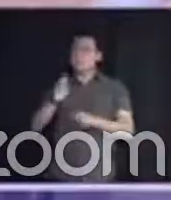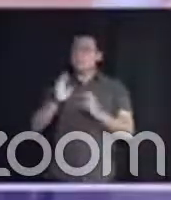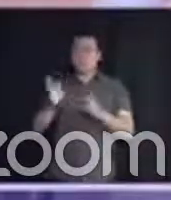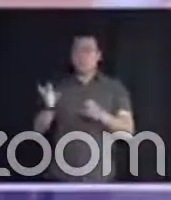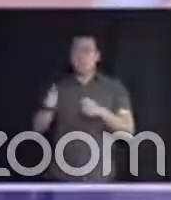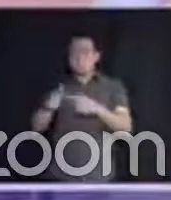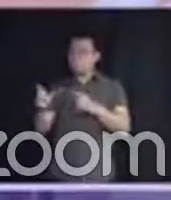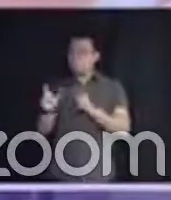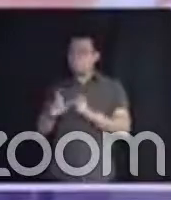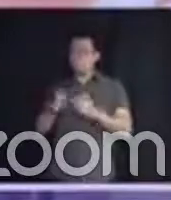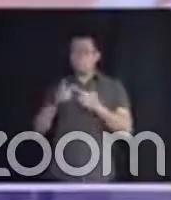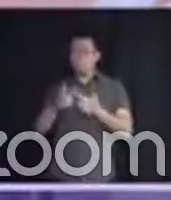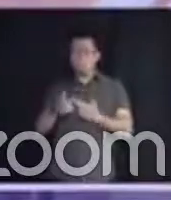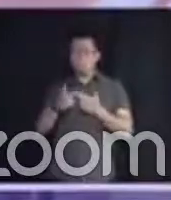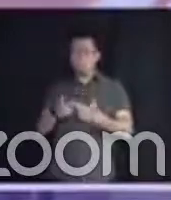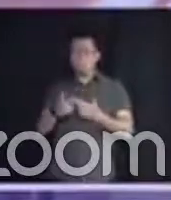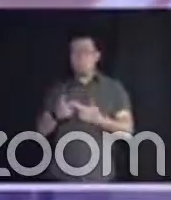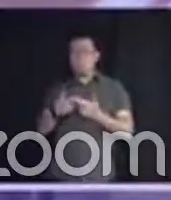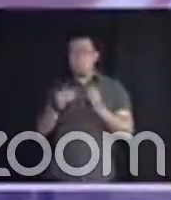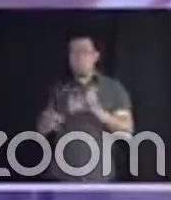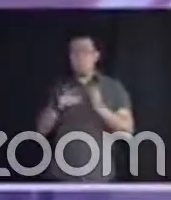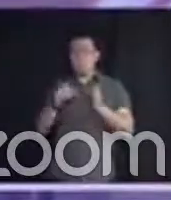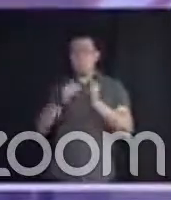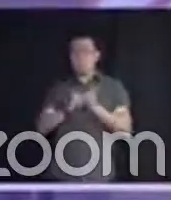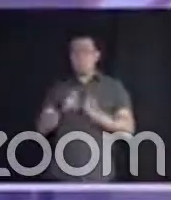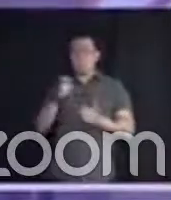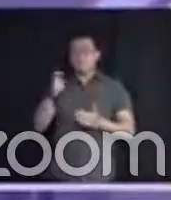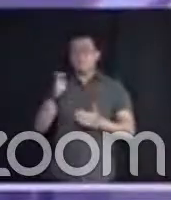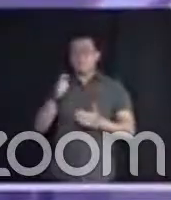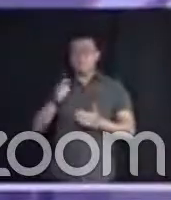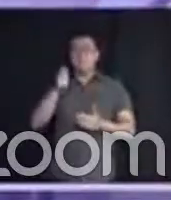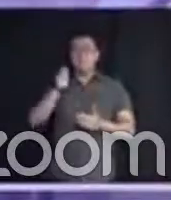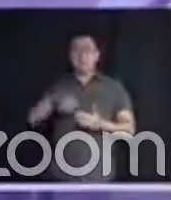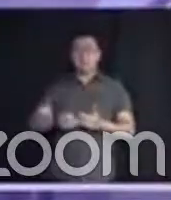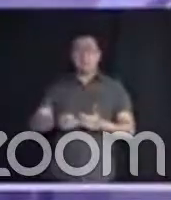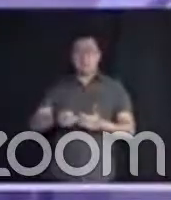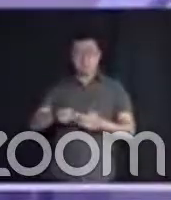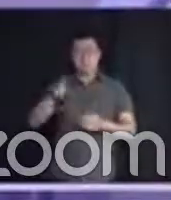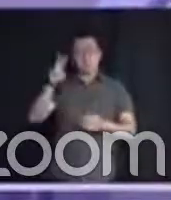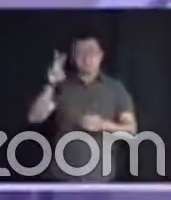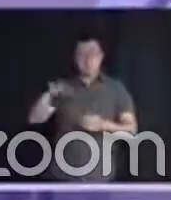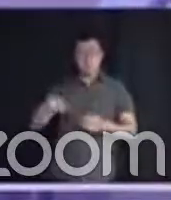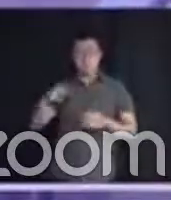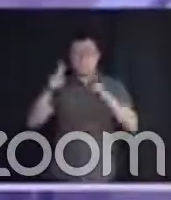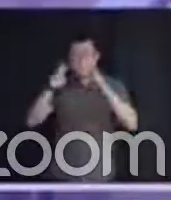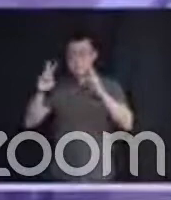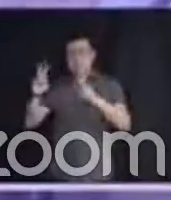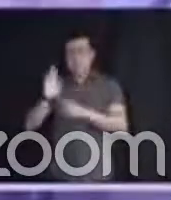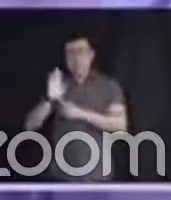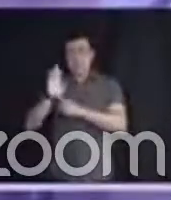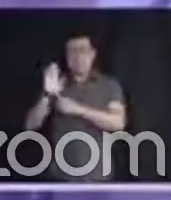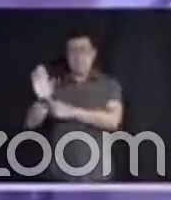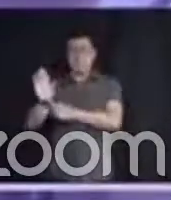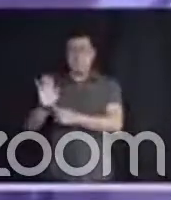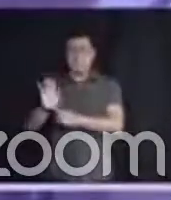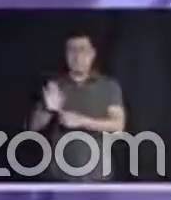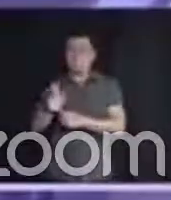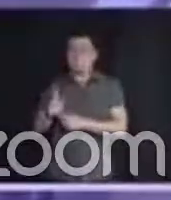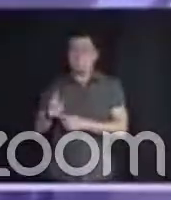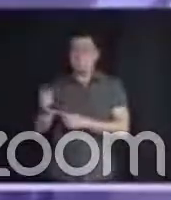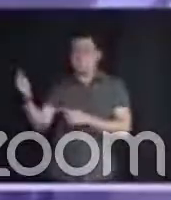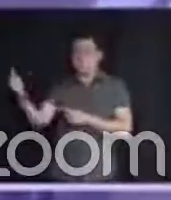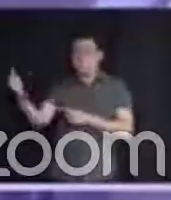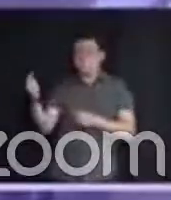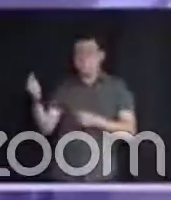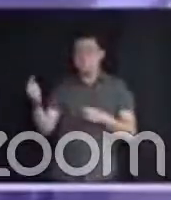club de millonarios y es muestra de que también, por supuesto, si esta persona, ya iba a decir el